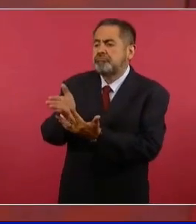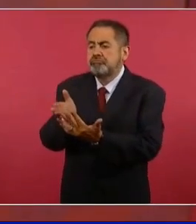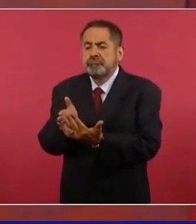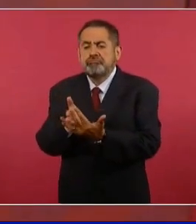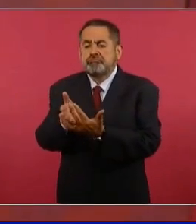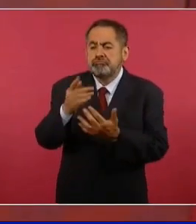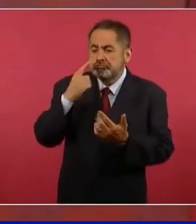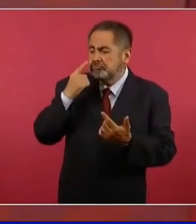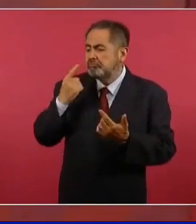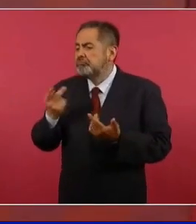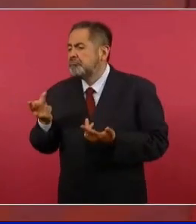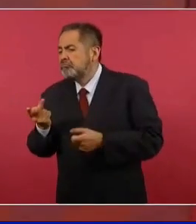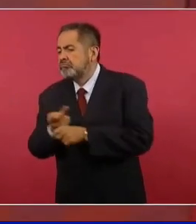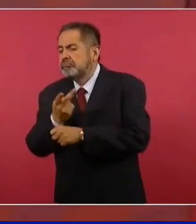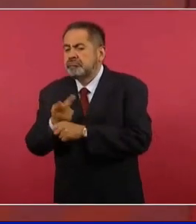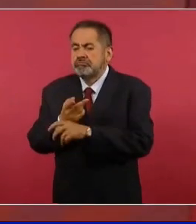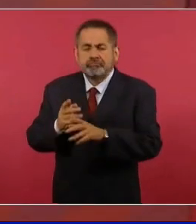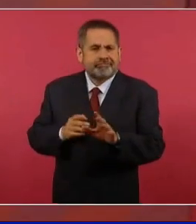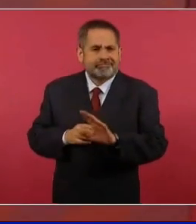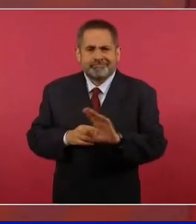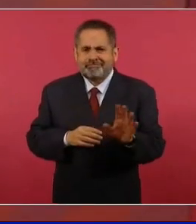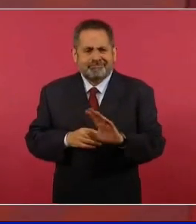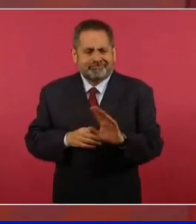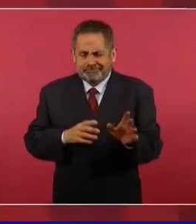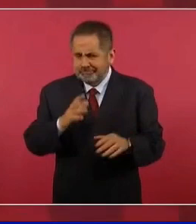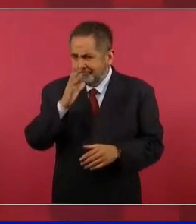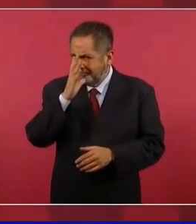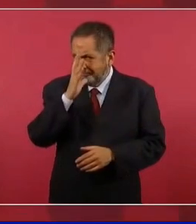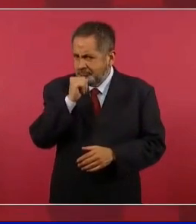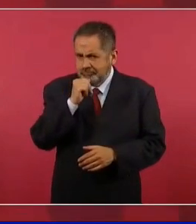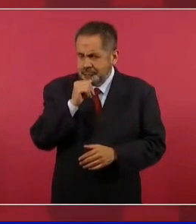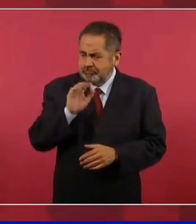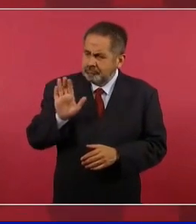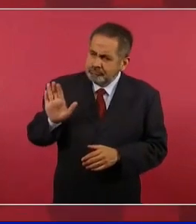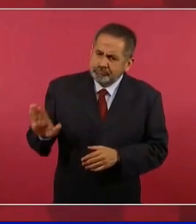intervenir en asuntos